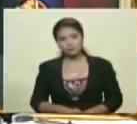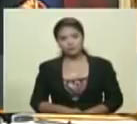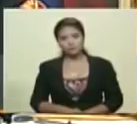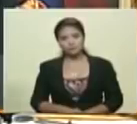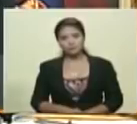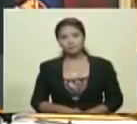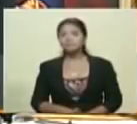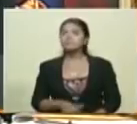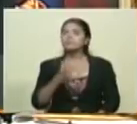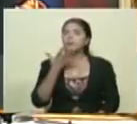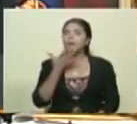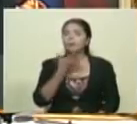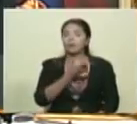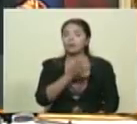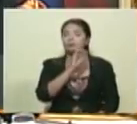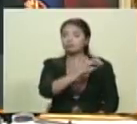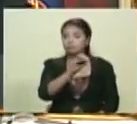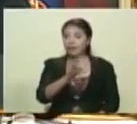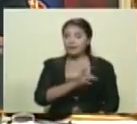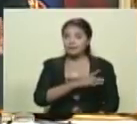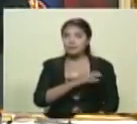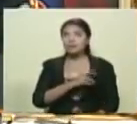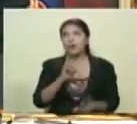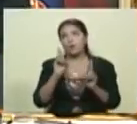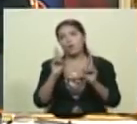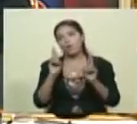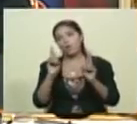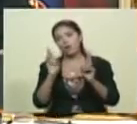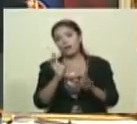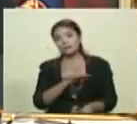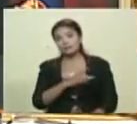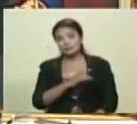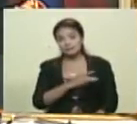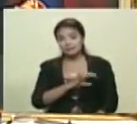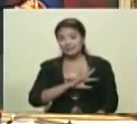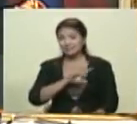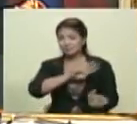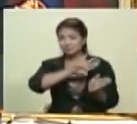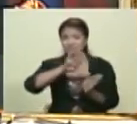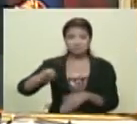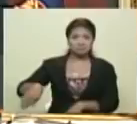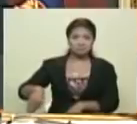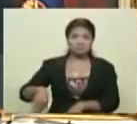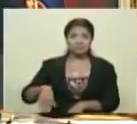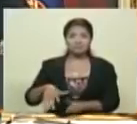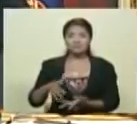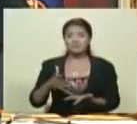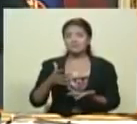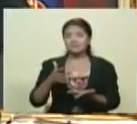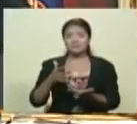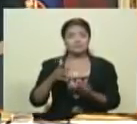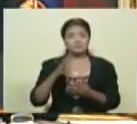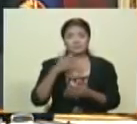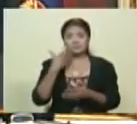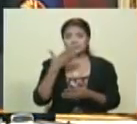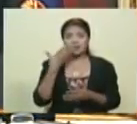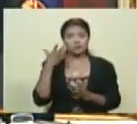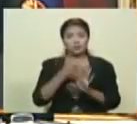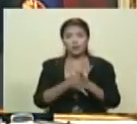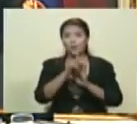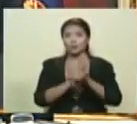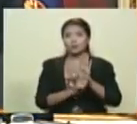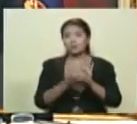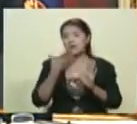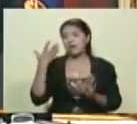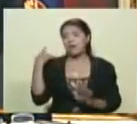Tú llamas desde Chile. Ojalá, digo yo, Chile se quitara de encima ese pegoste que tiene de la constitución de Pinochet